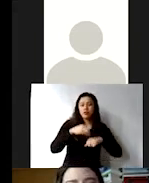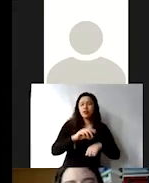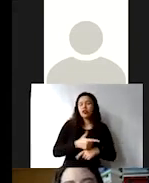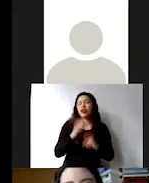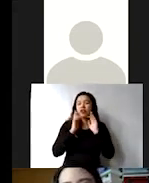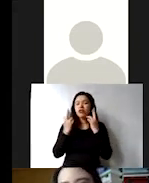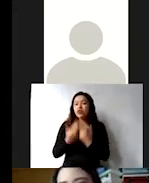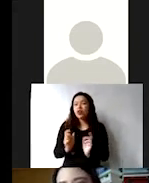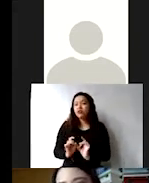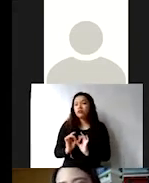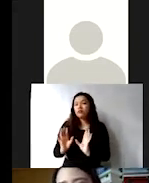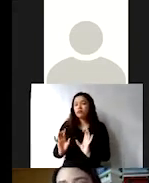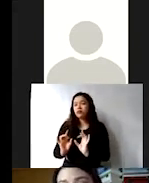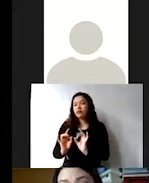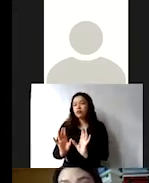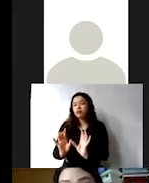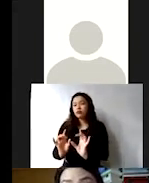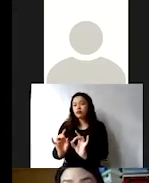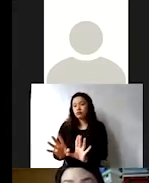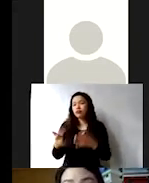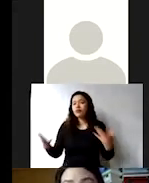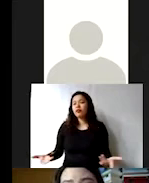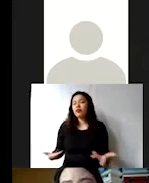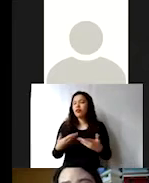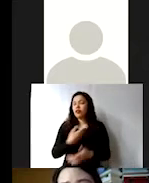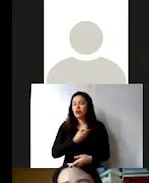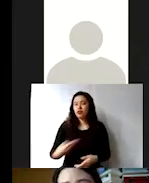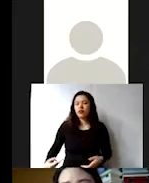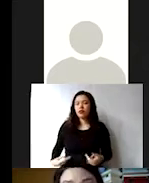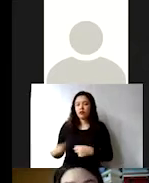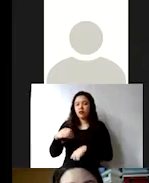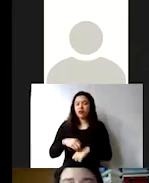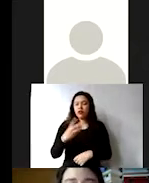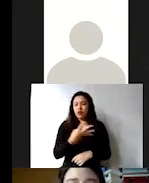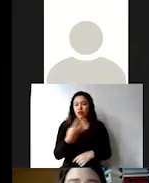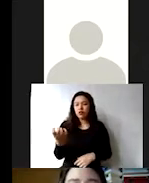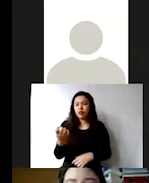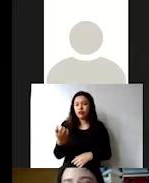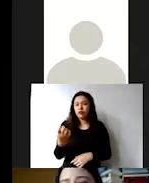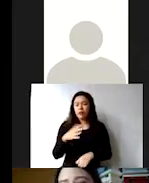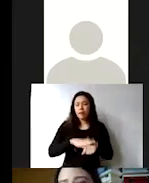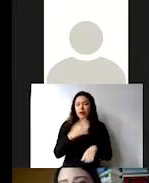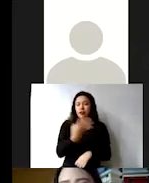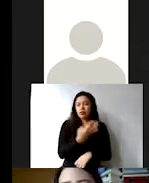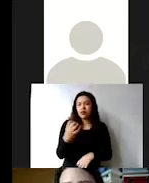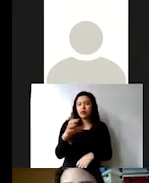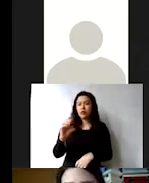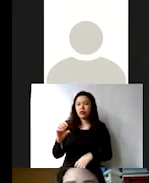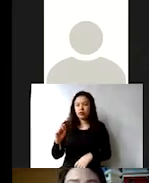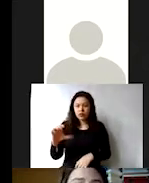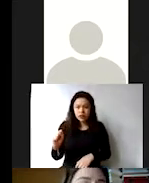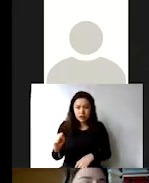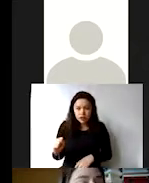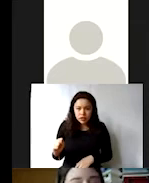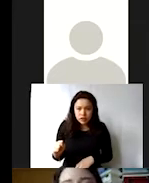año. Y bueno, a nivel municipal se han instalado también 400, más de 400 OSIS, pero también no todos son